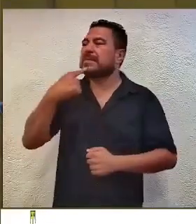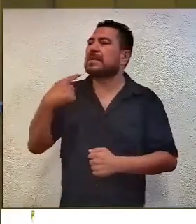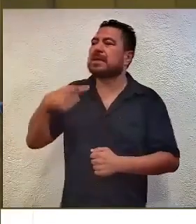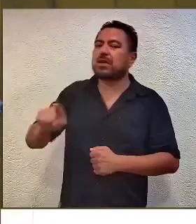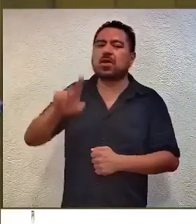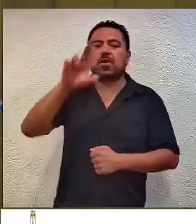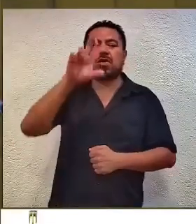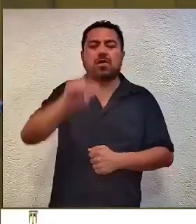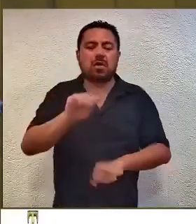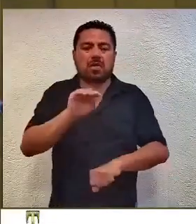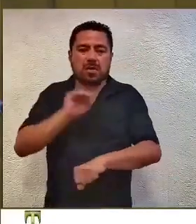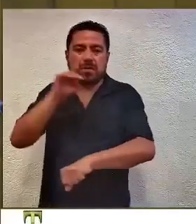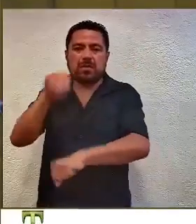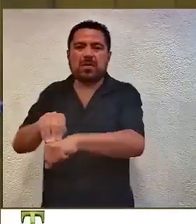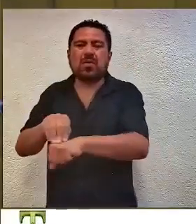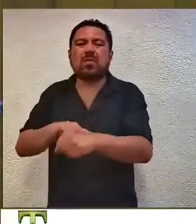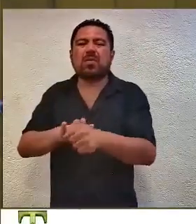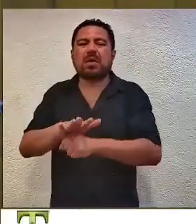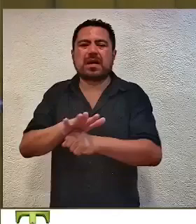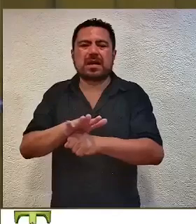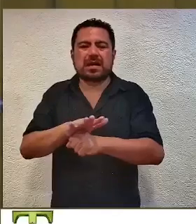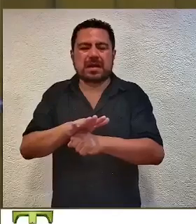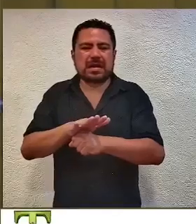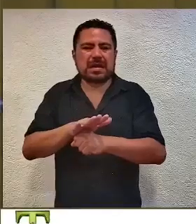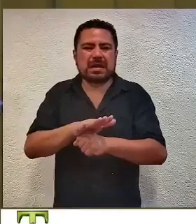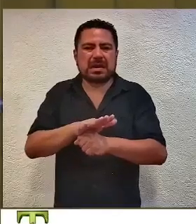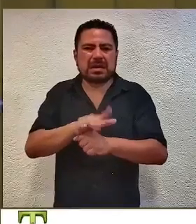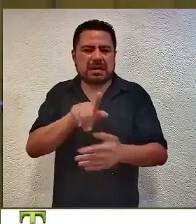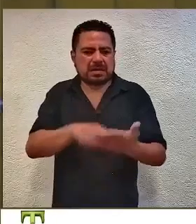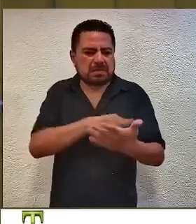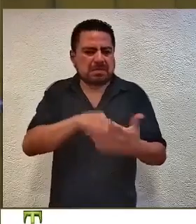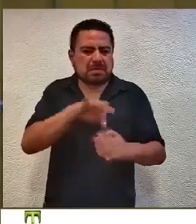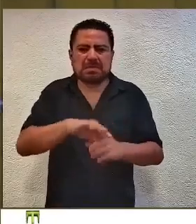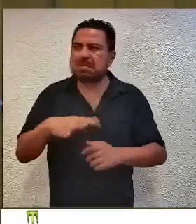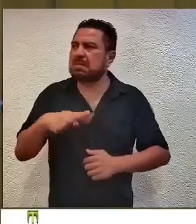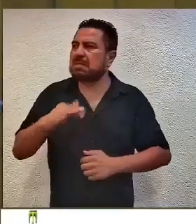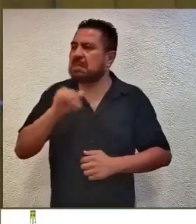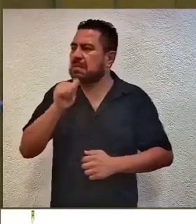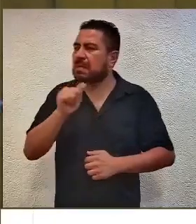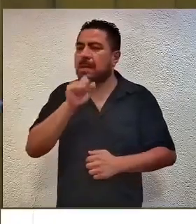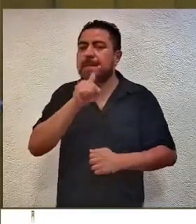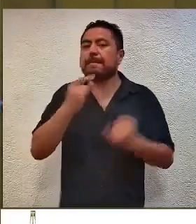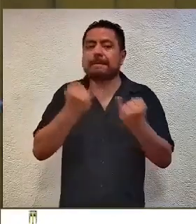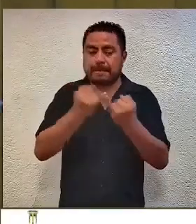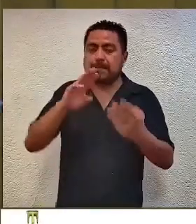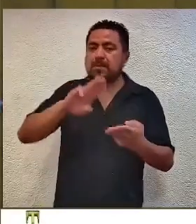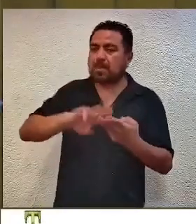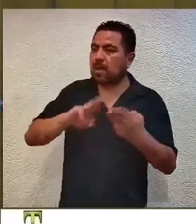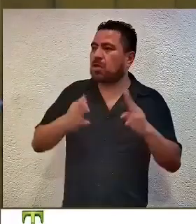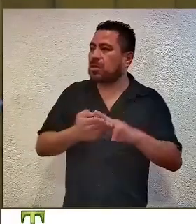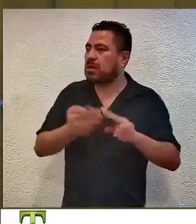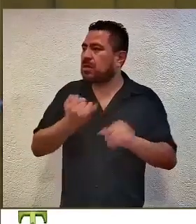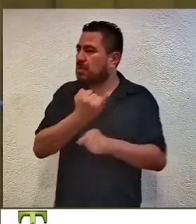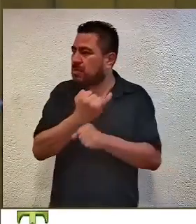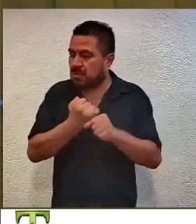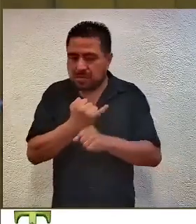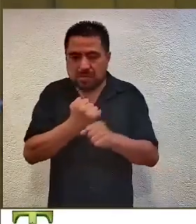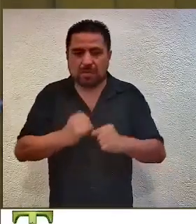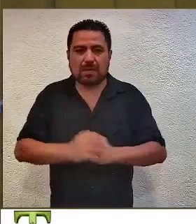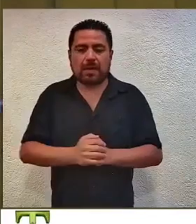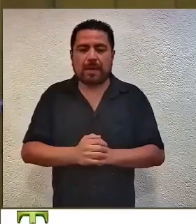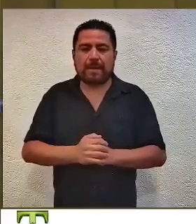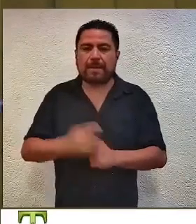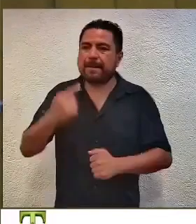no ejerce ningún cargo de elección popular. También fue motivo de estudio. Que